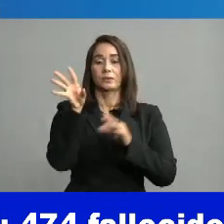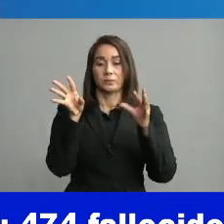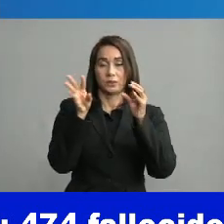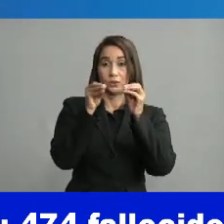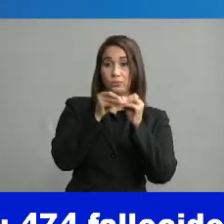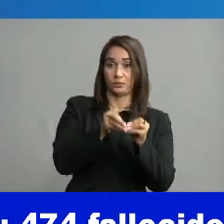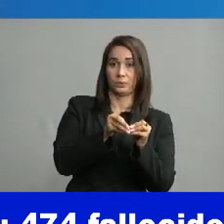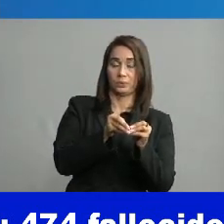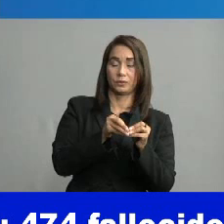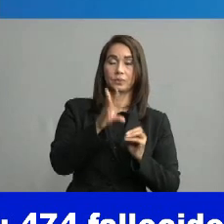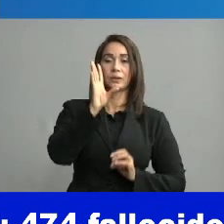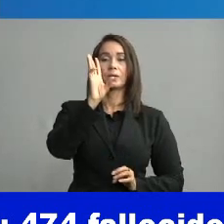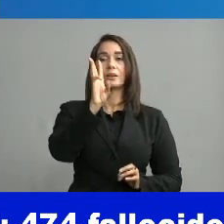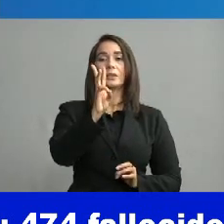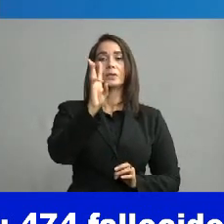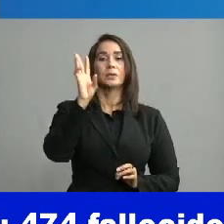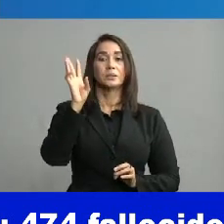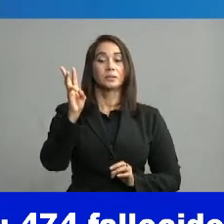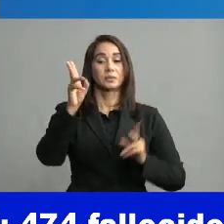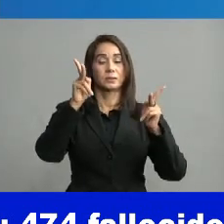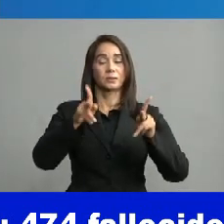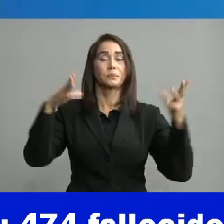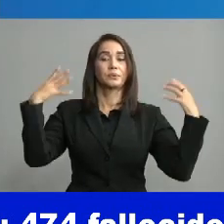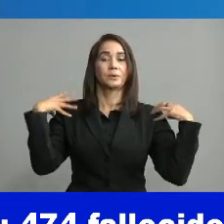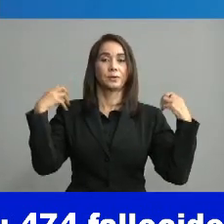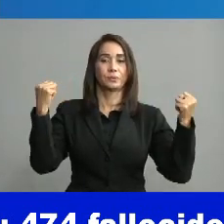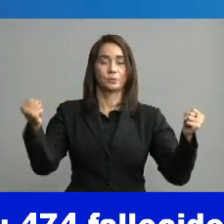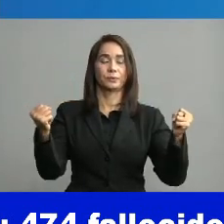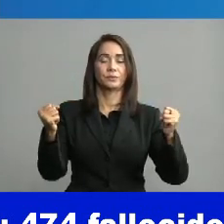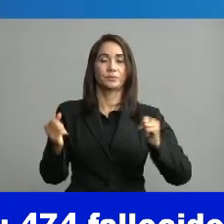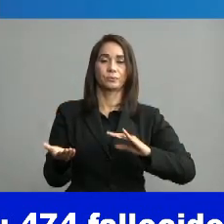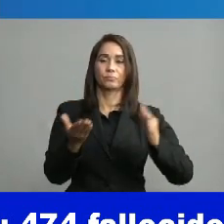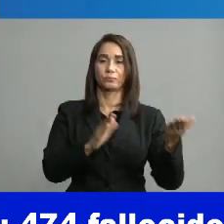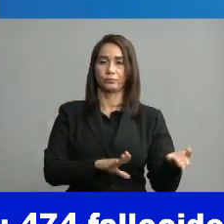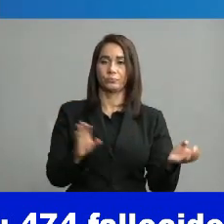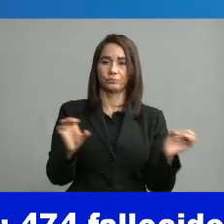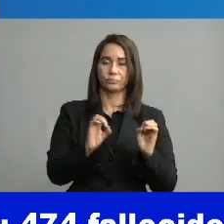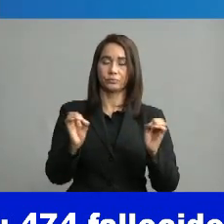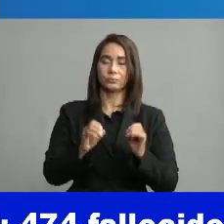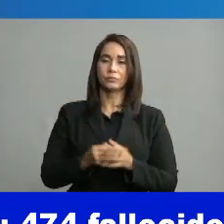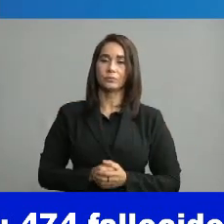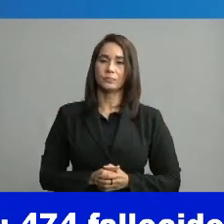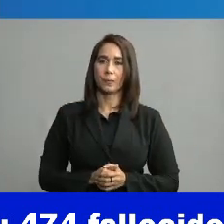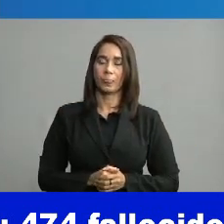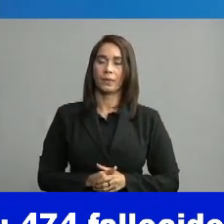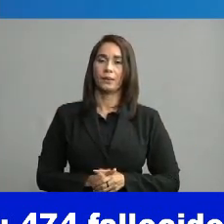acumulados, 66 recuperados, 0 fallecimientos.